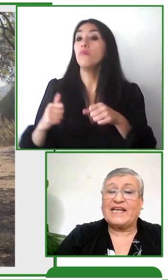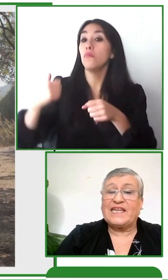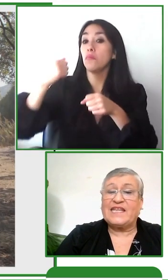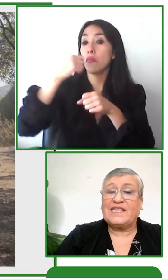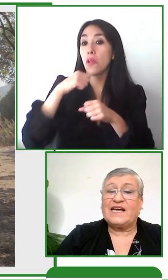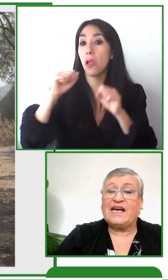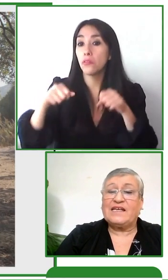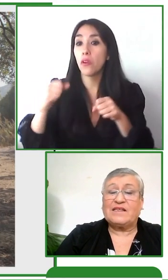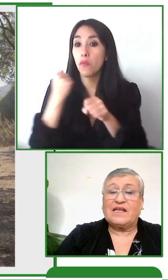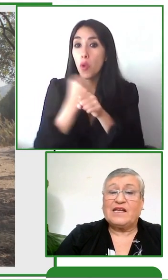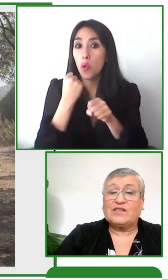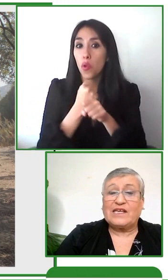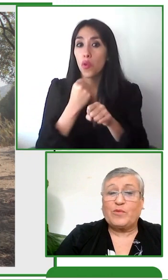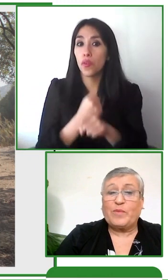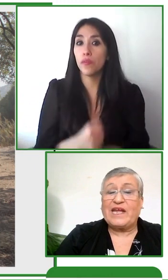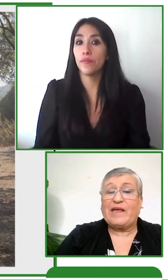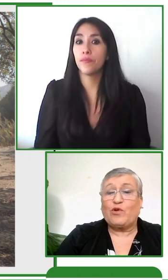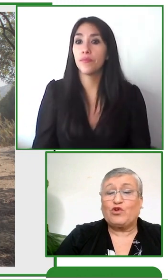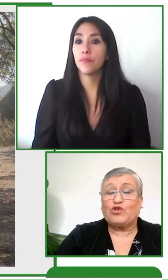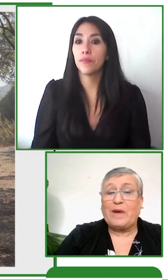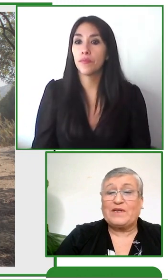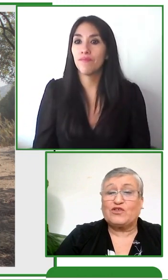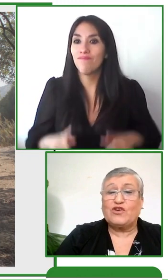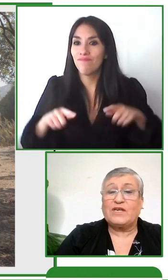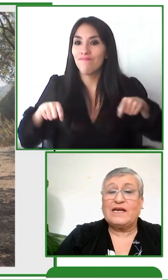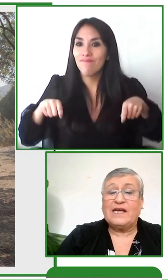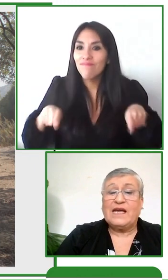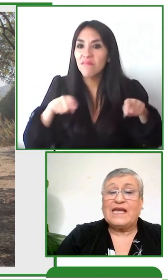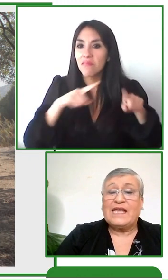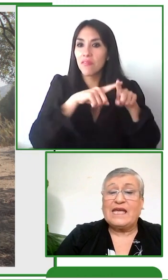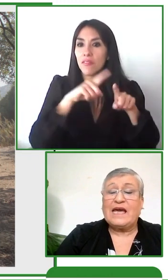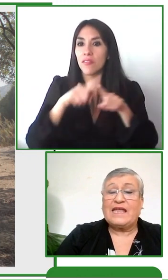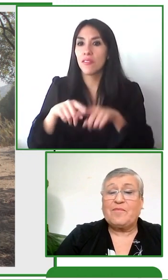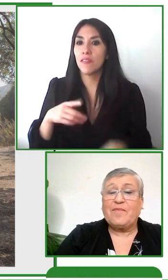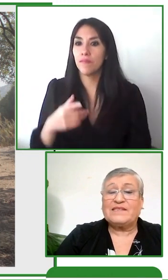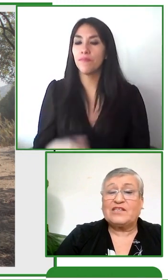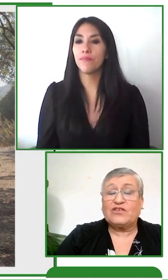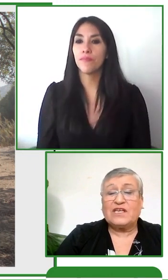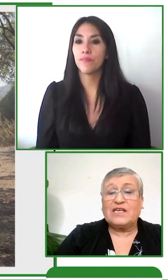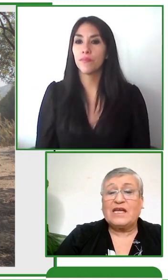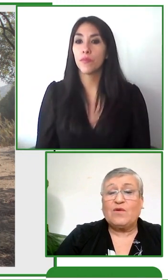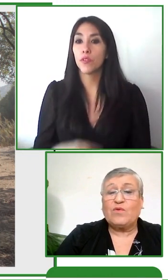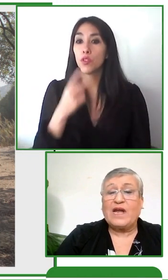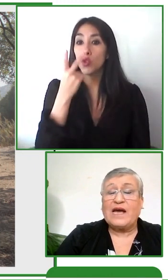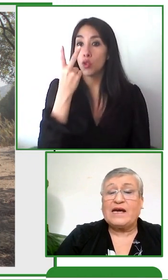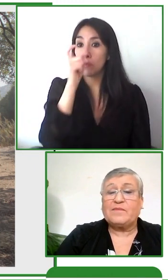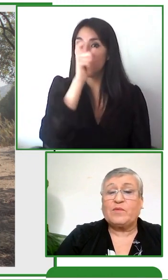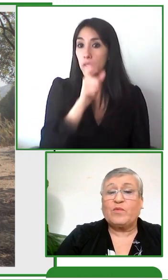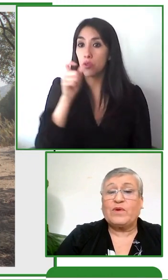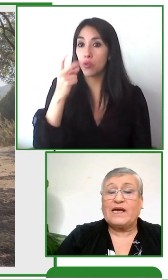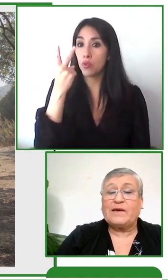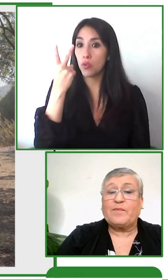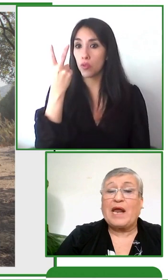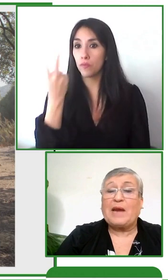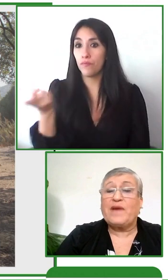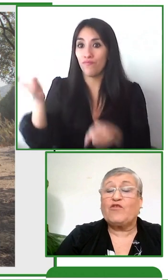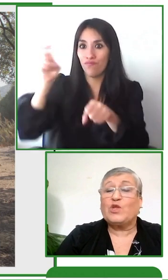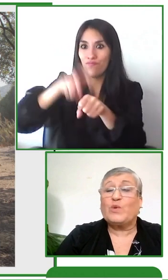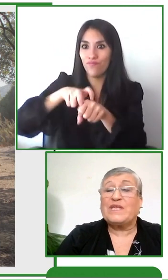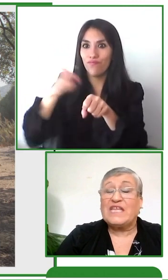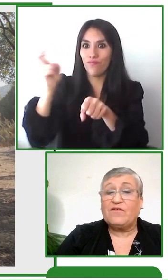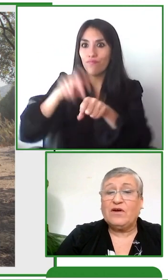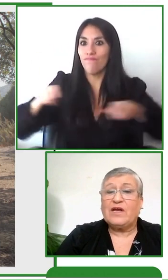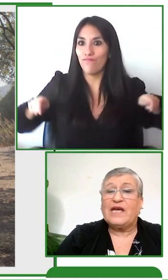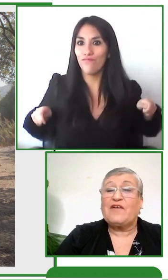varias características, es operada por 2 o más personas y además, ¿cierto?, tiene un